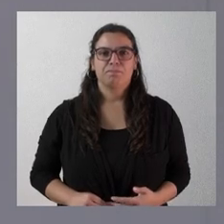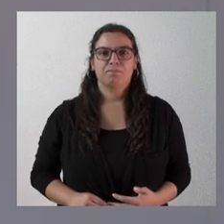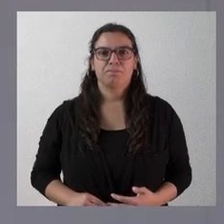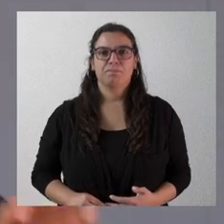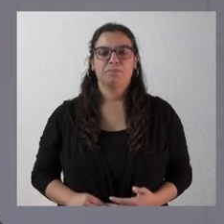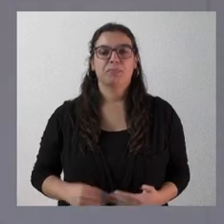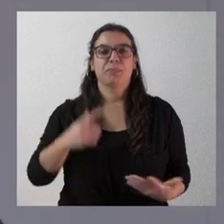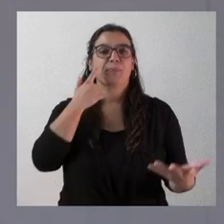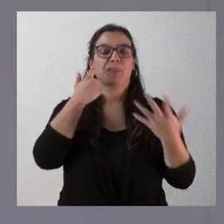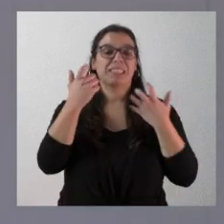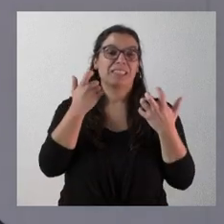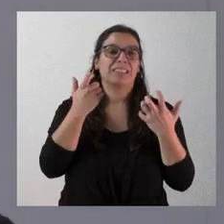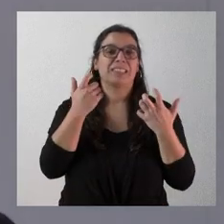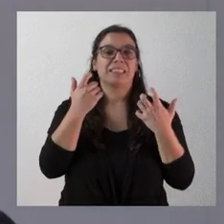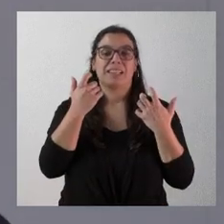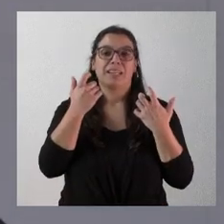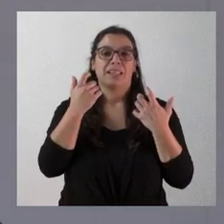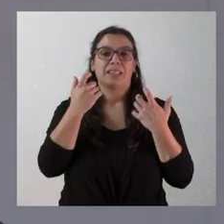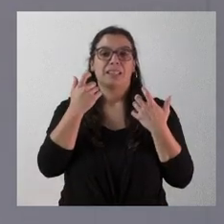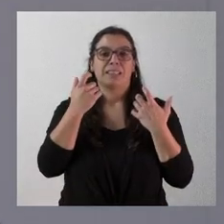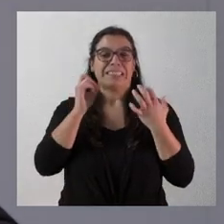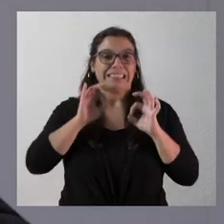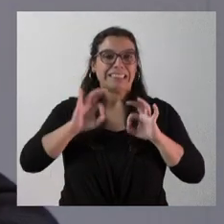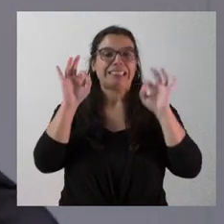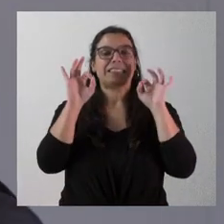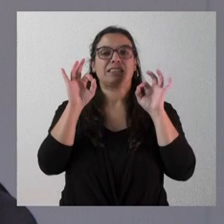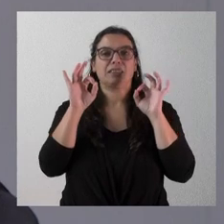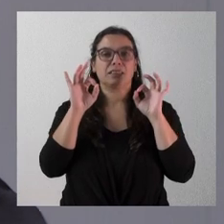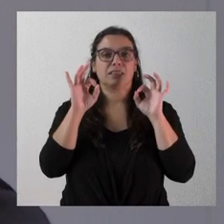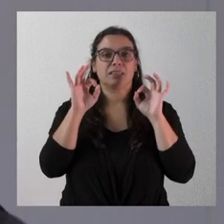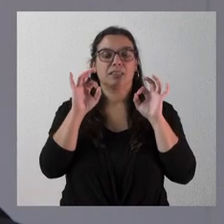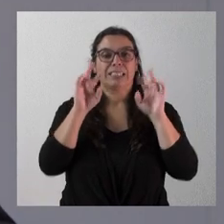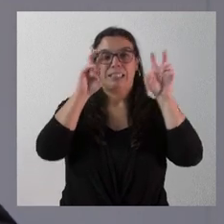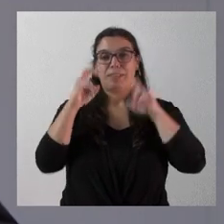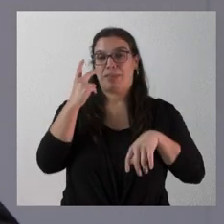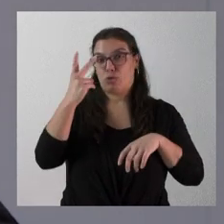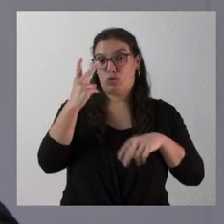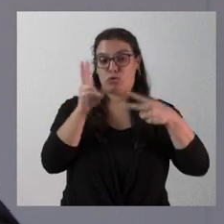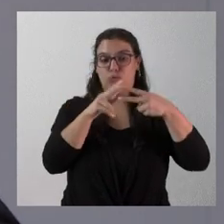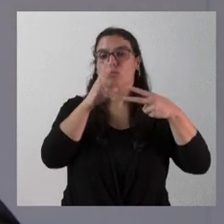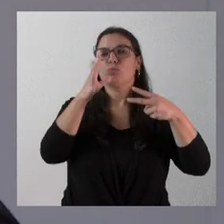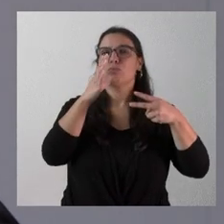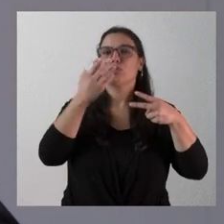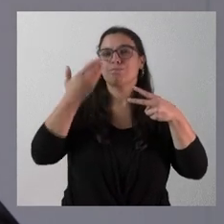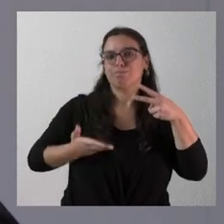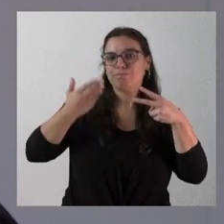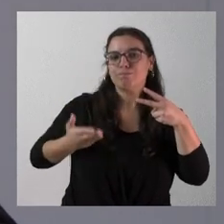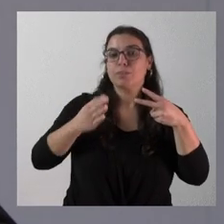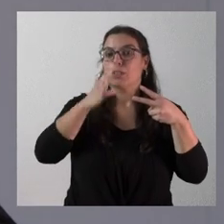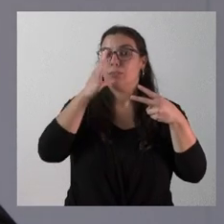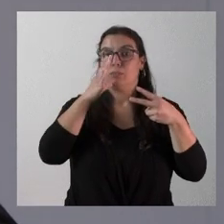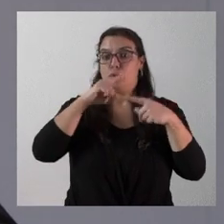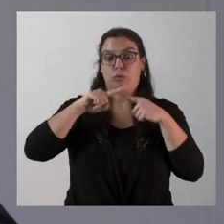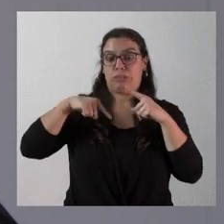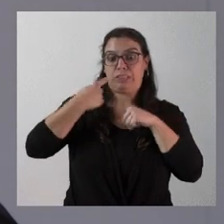destacaré quizá de forma más especial los dos primeros por su relevancia y por su efecto directo sobre